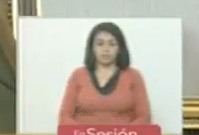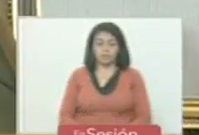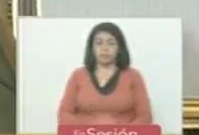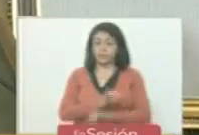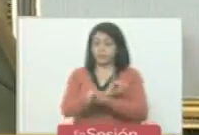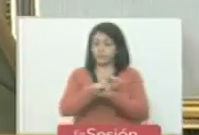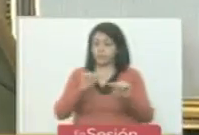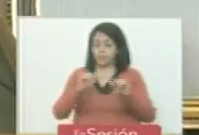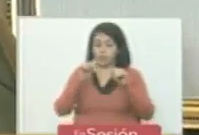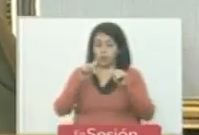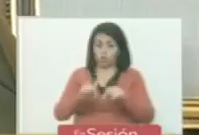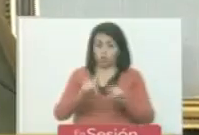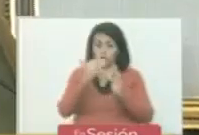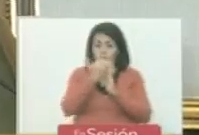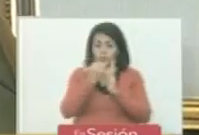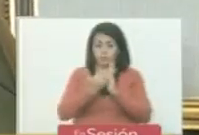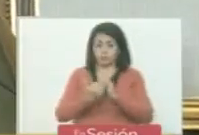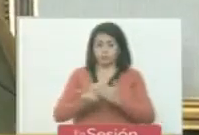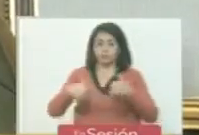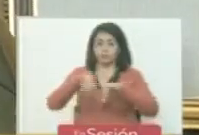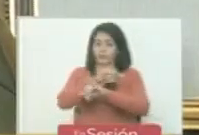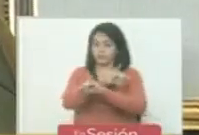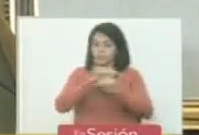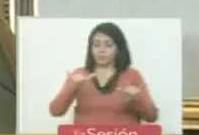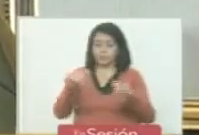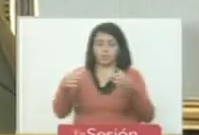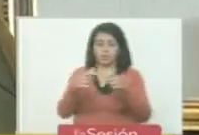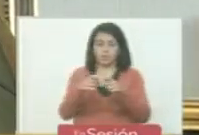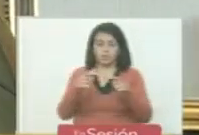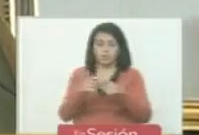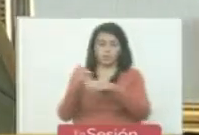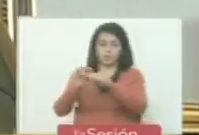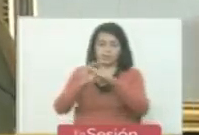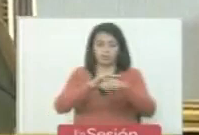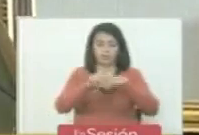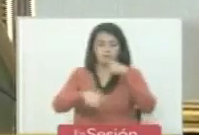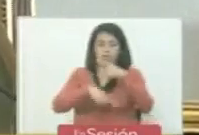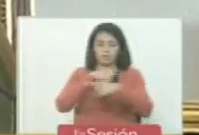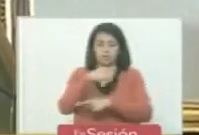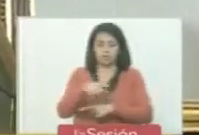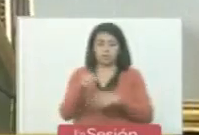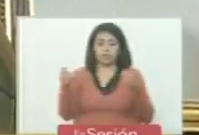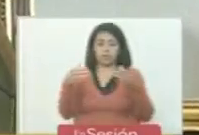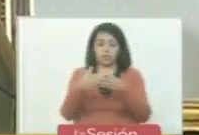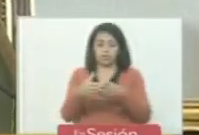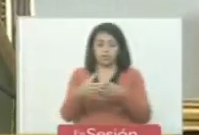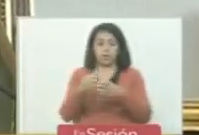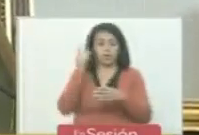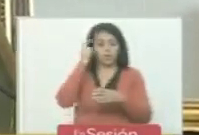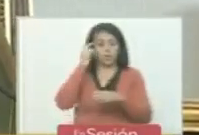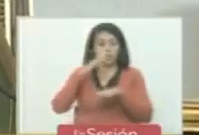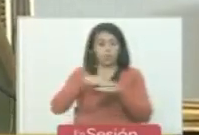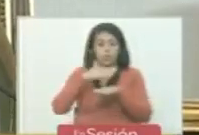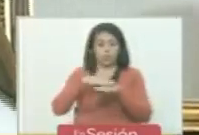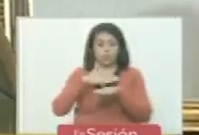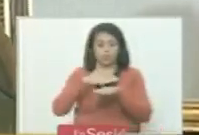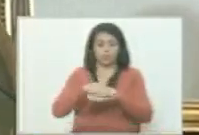Agotada la agenda del orden del día, se levanta la sesión y se convoca para la próxima sesión ordinaria del día